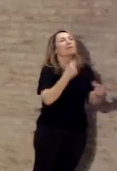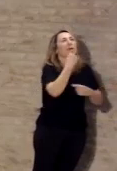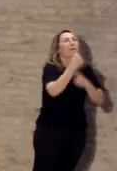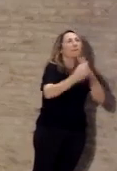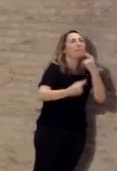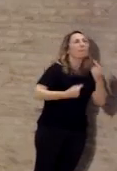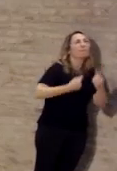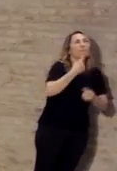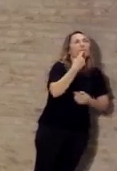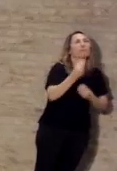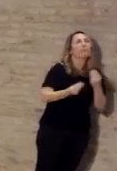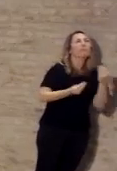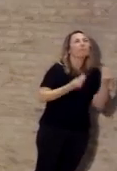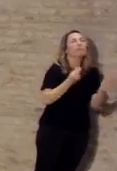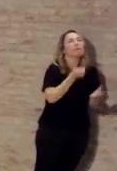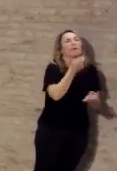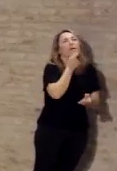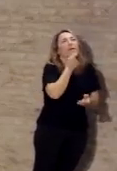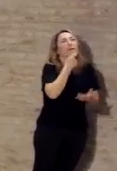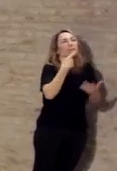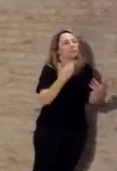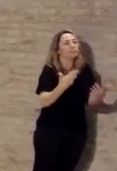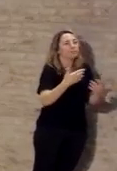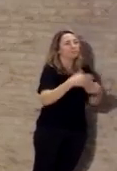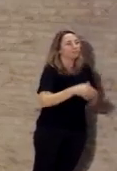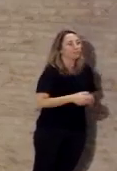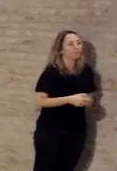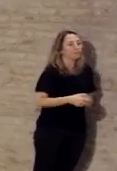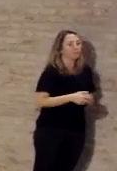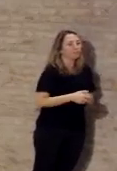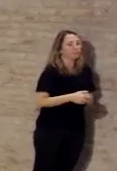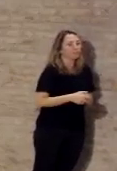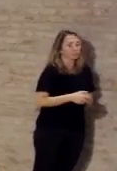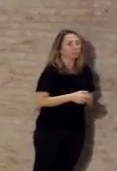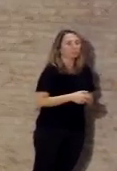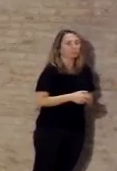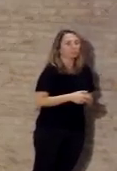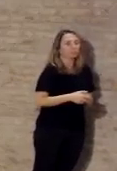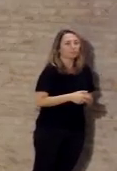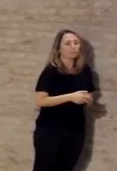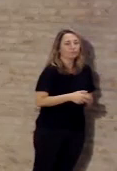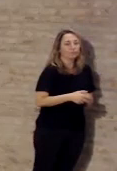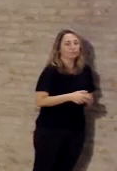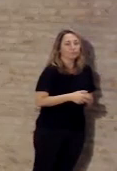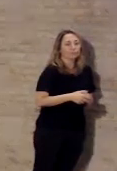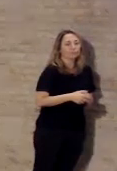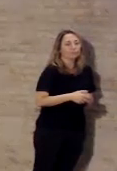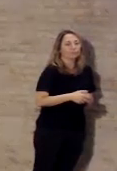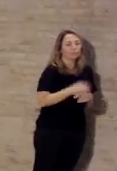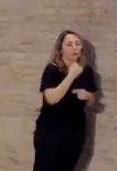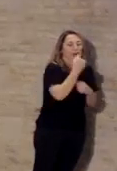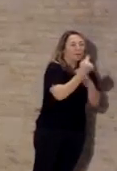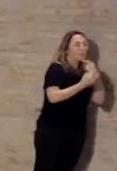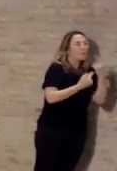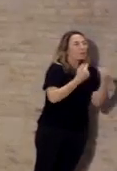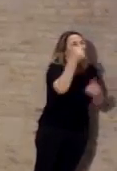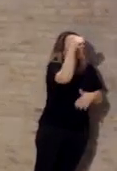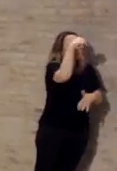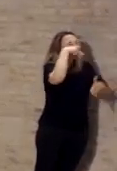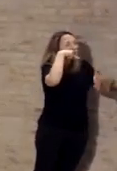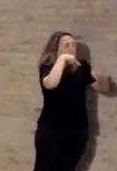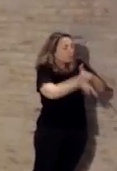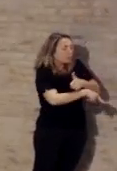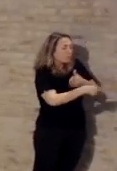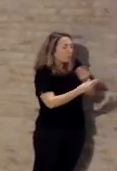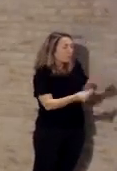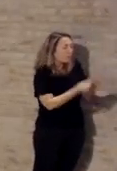hacía algunas preguntas no de por ejemplo eh que por ahí son un poco más digamos profundas